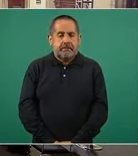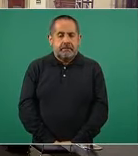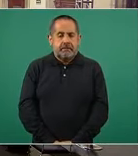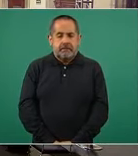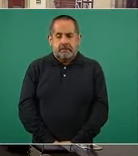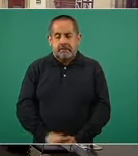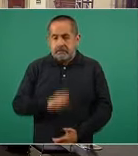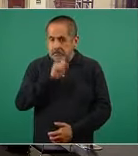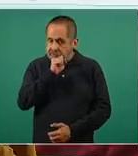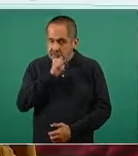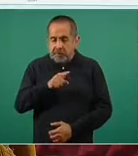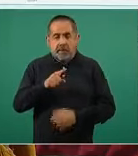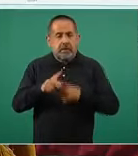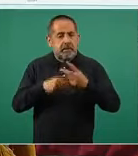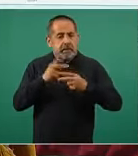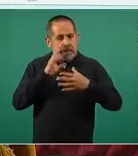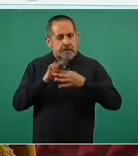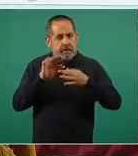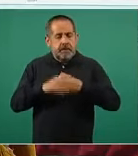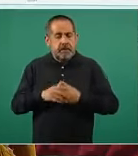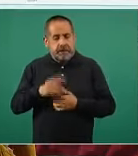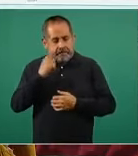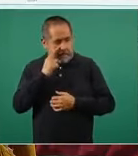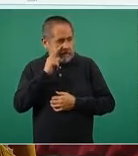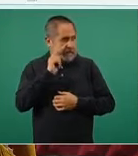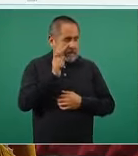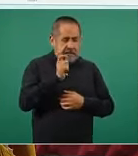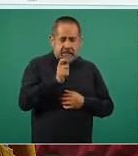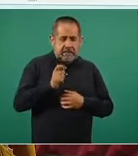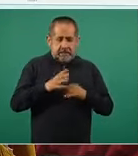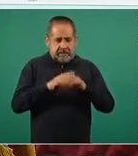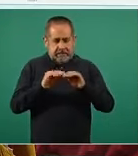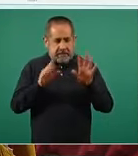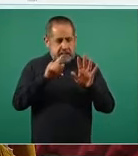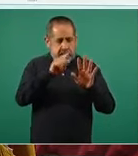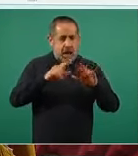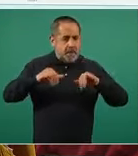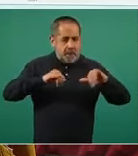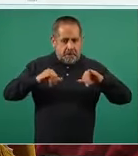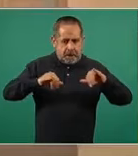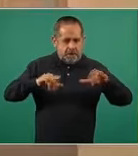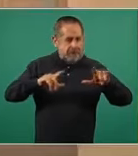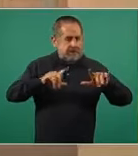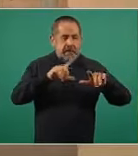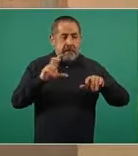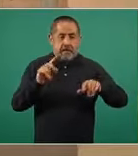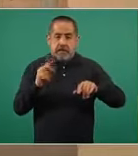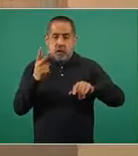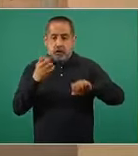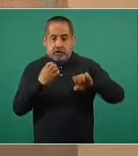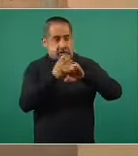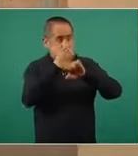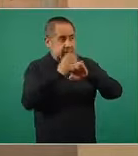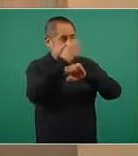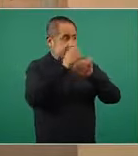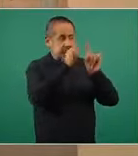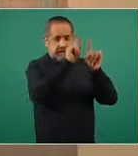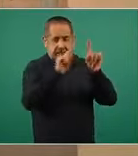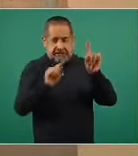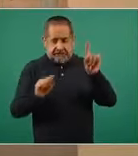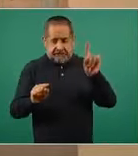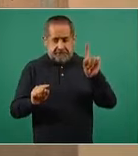Y observemos también, cuando hacemos una focalización clara a través de un mapa de las 32 entidades federativas, cómo hay entidades que